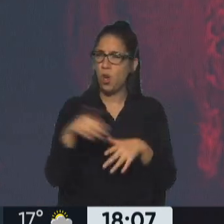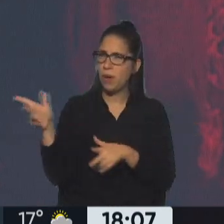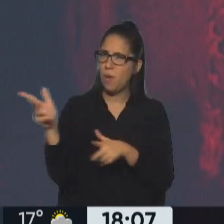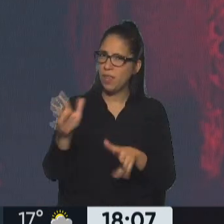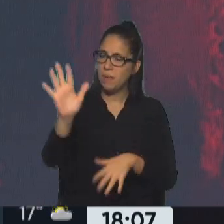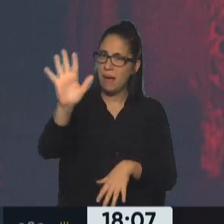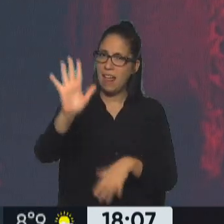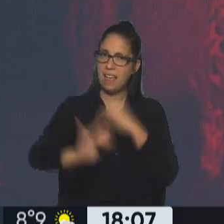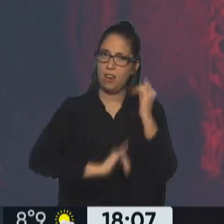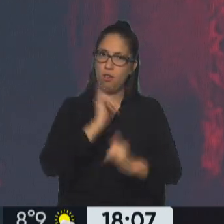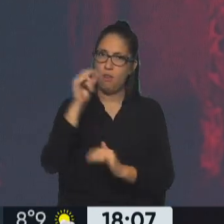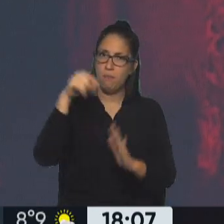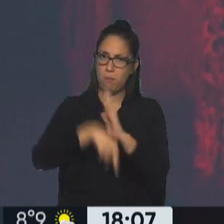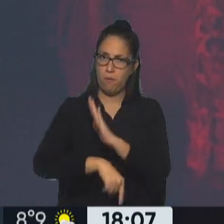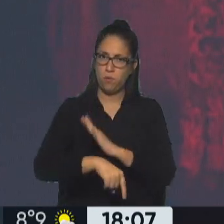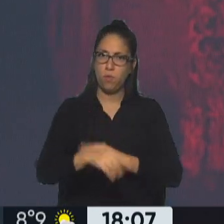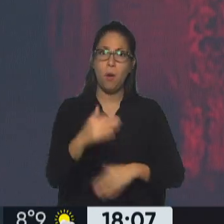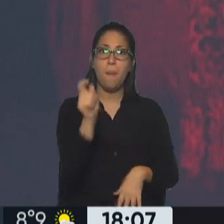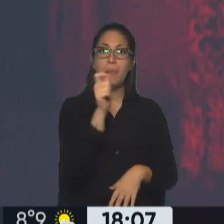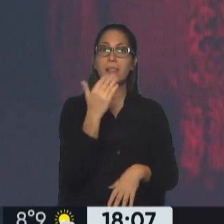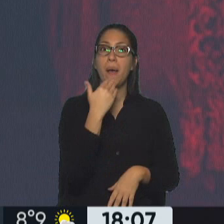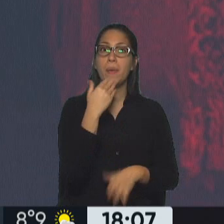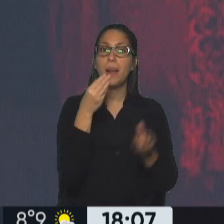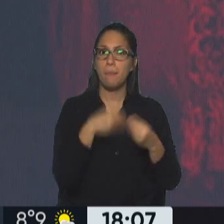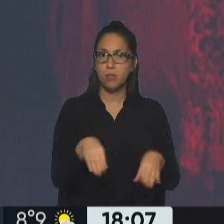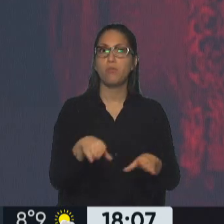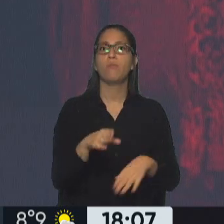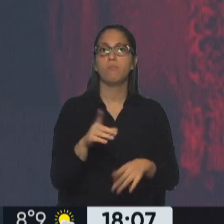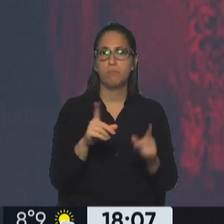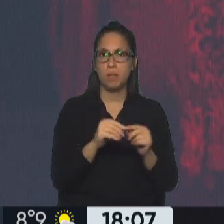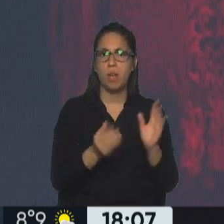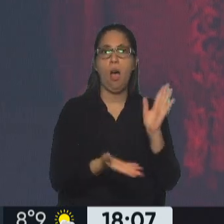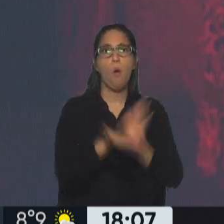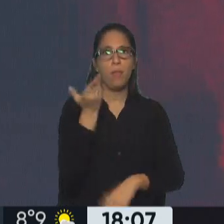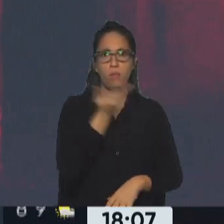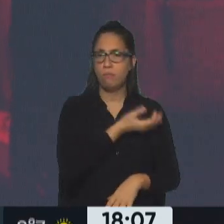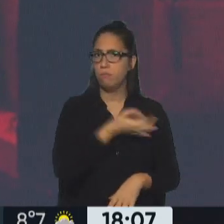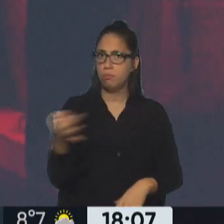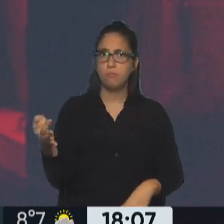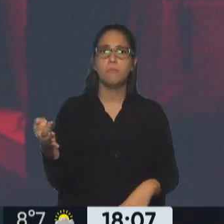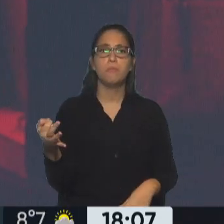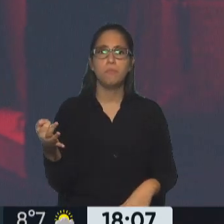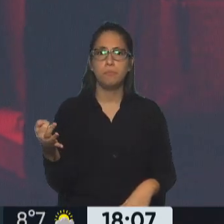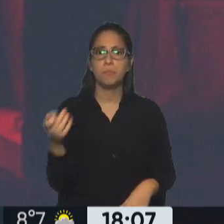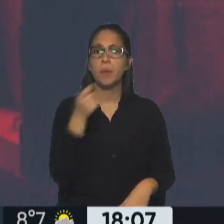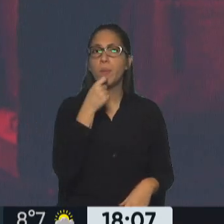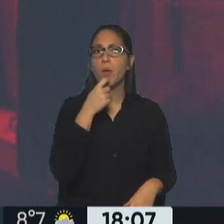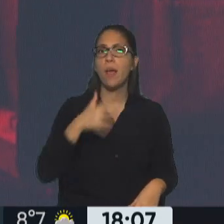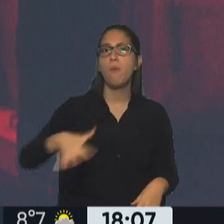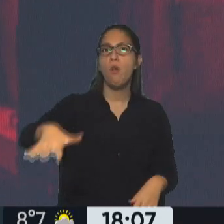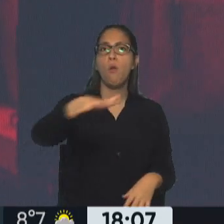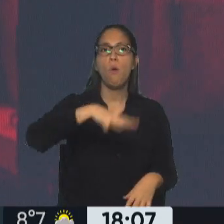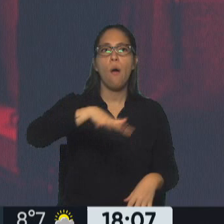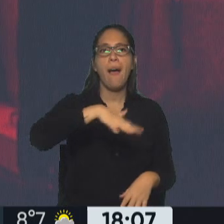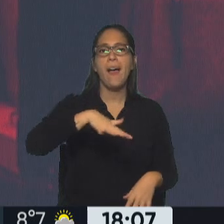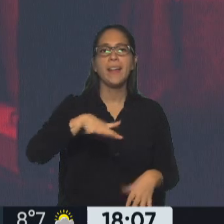de decir primero. Abril arrancó con aumentos, lo que hacen mediciones sobre los lugares principales de venta de